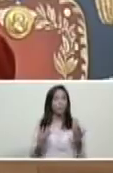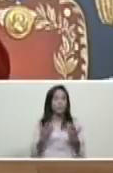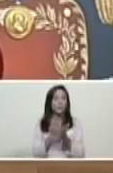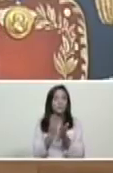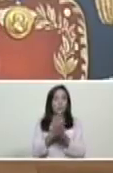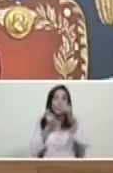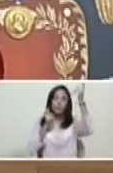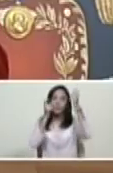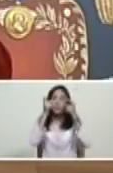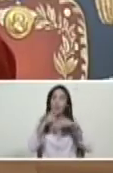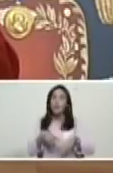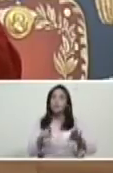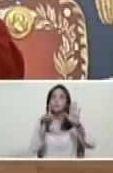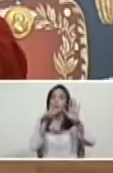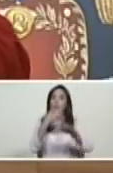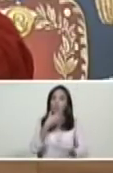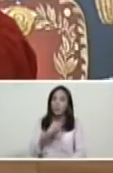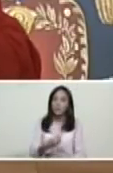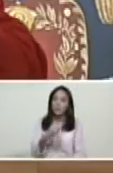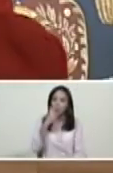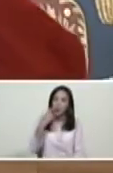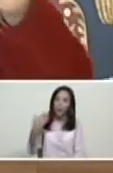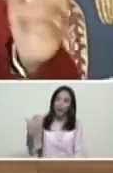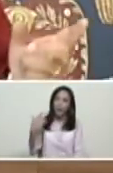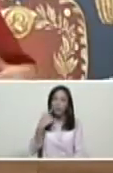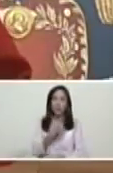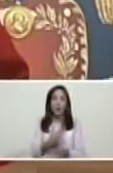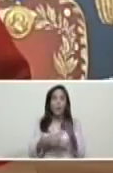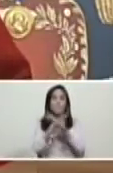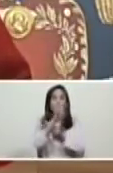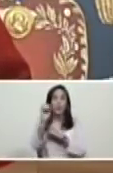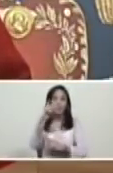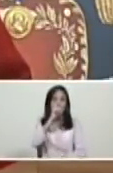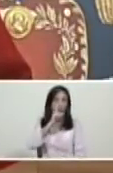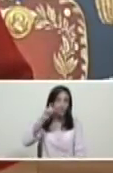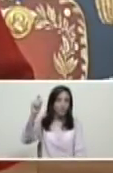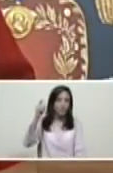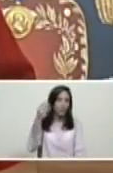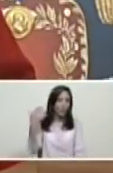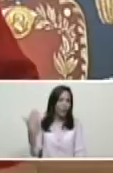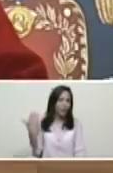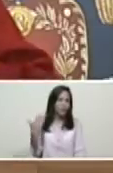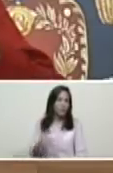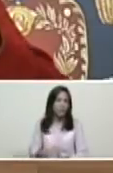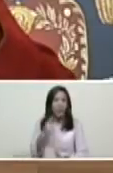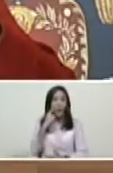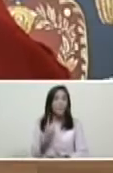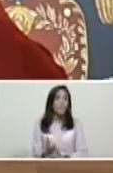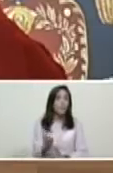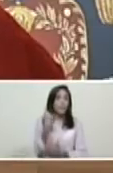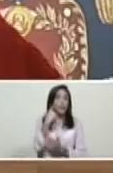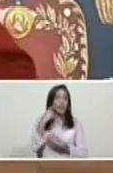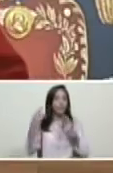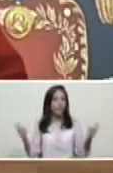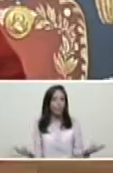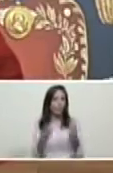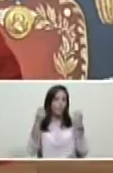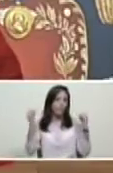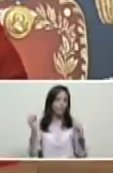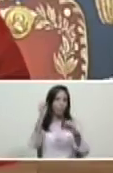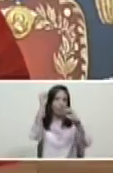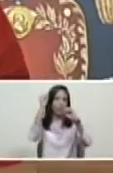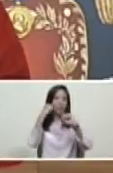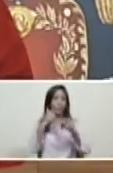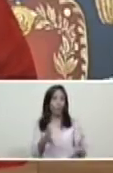de diciembre se cumplieron 20 años de la primera gran victoria del movimiento bolivariano.